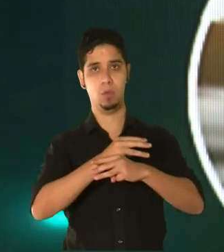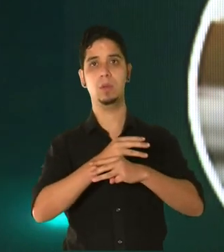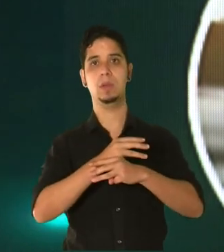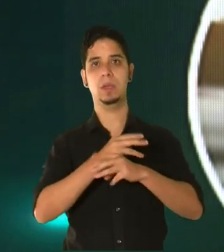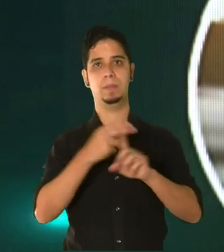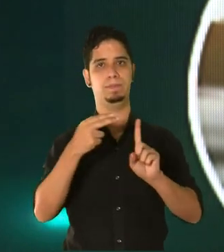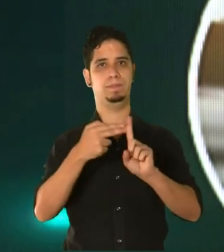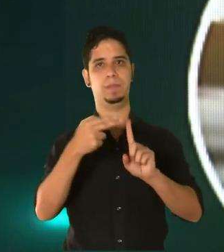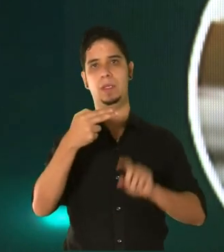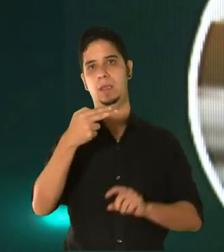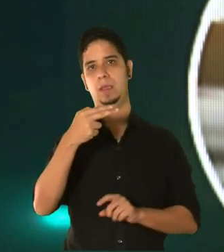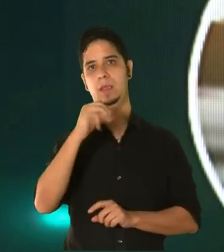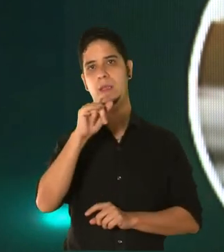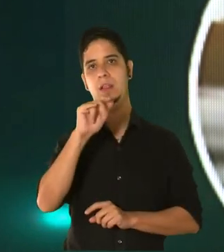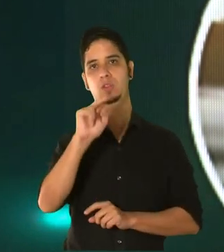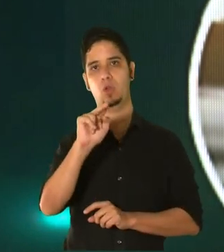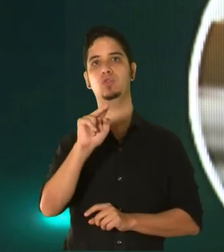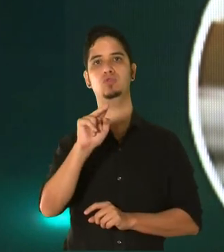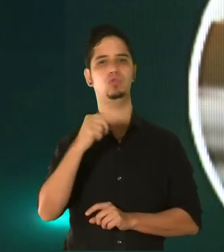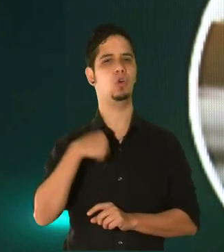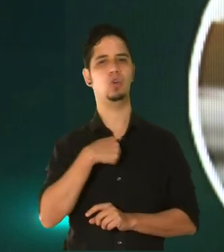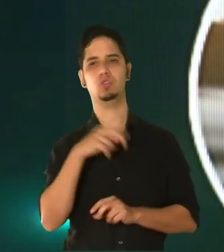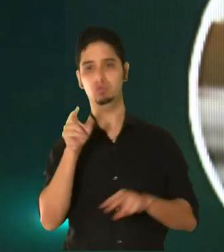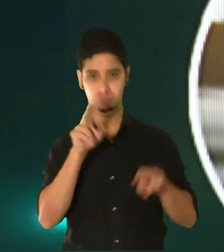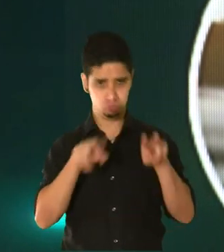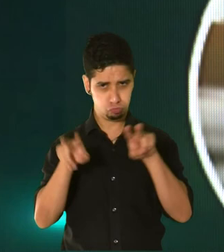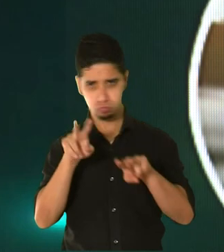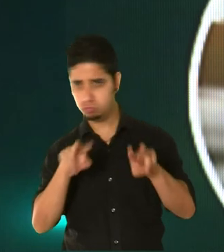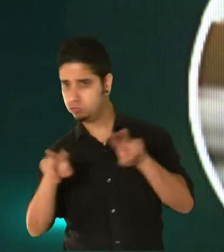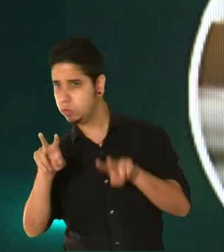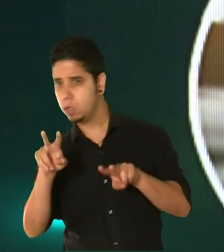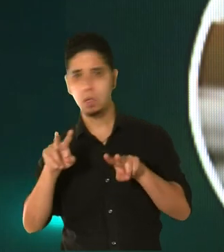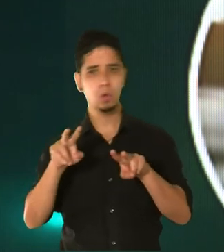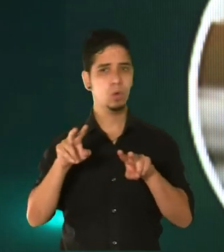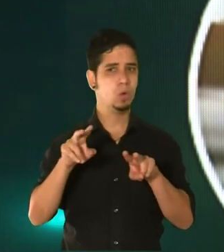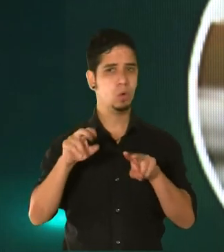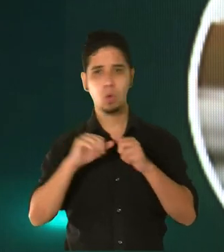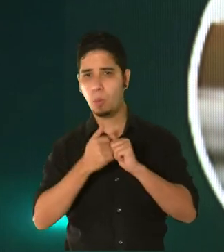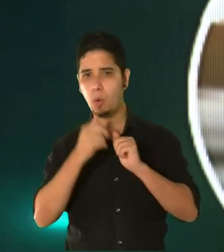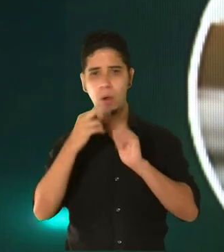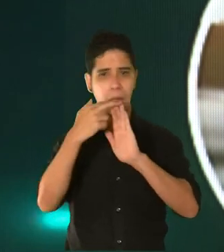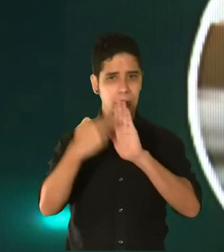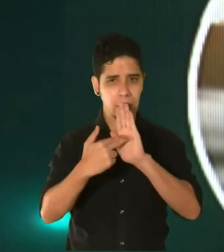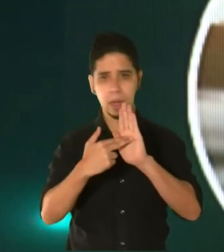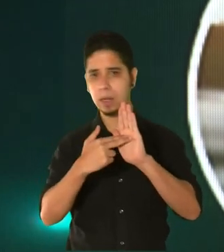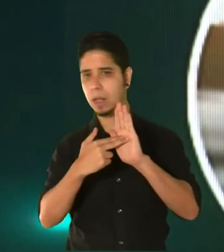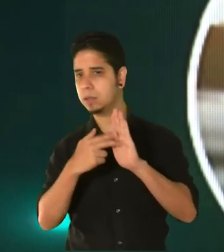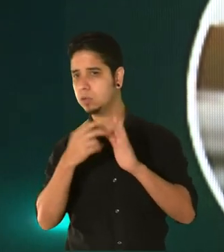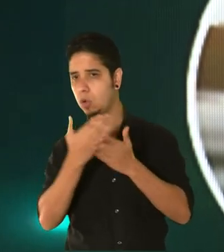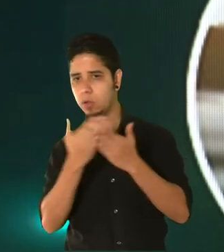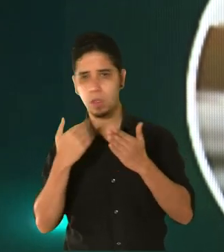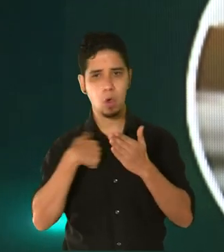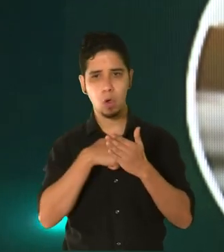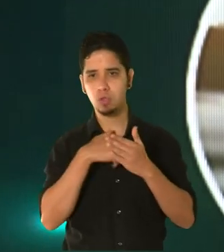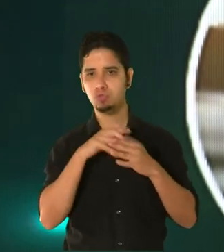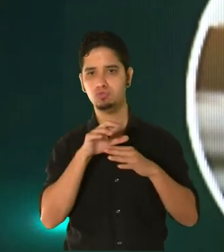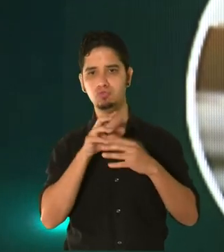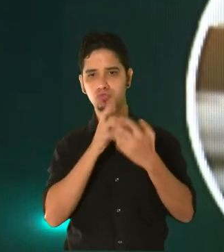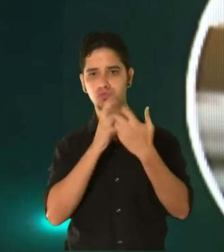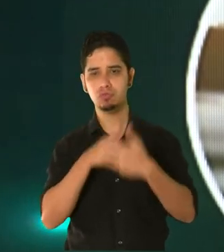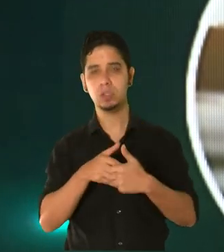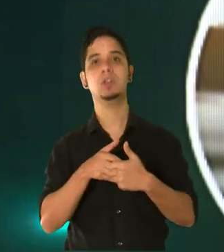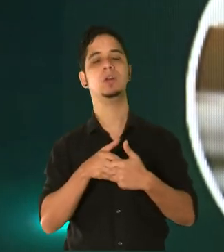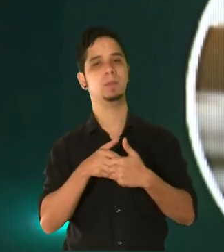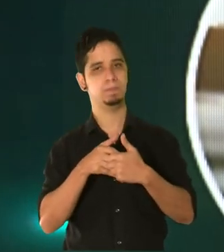comenzamos a estar a la vanguardia de cuáles eran las repercusiones y los cambios que esto podría tener inmediatamente que